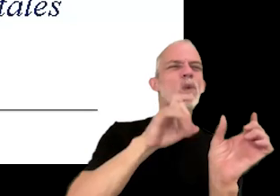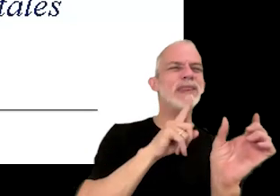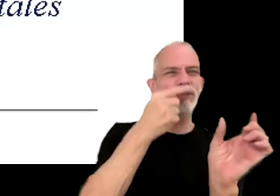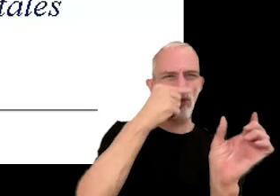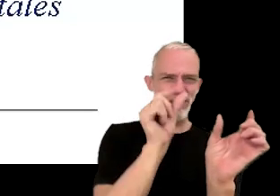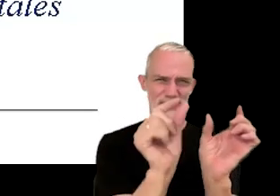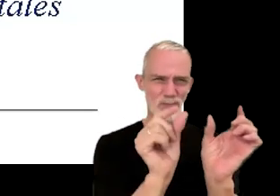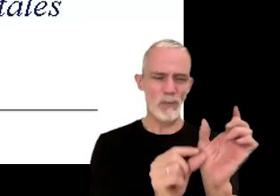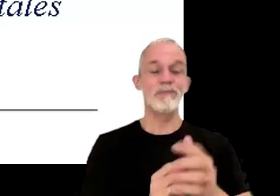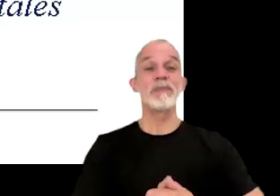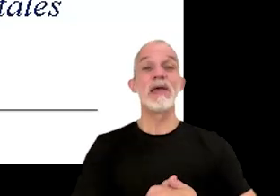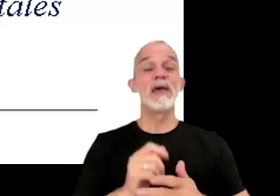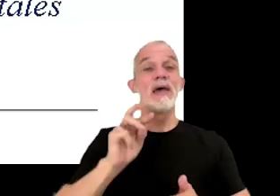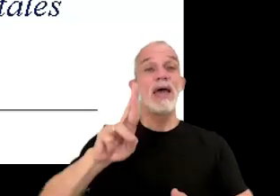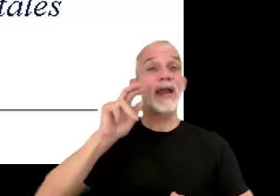La resolución